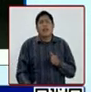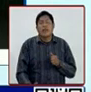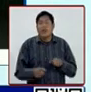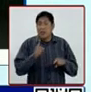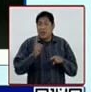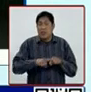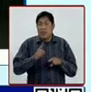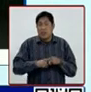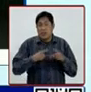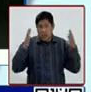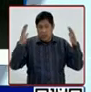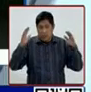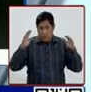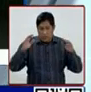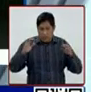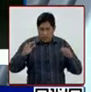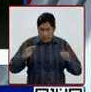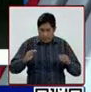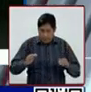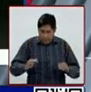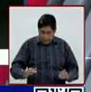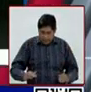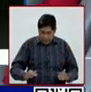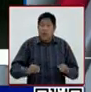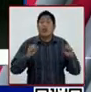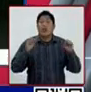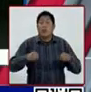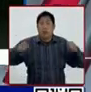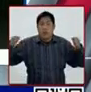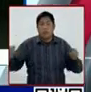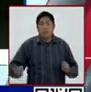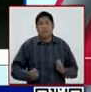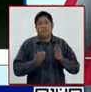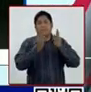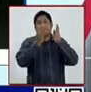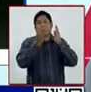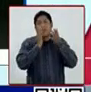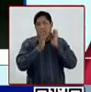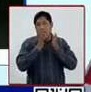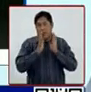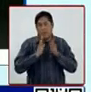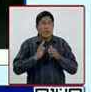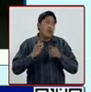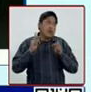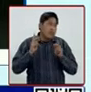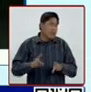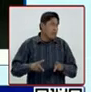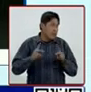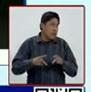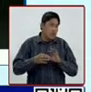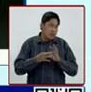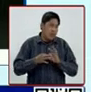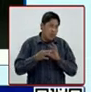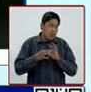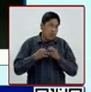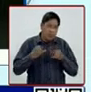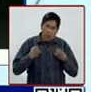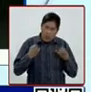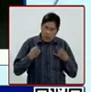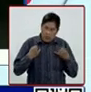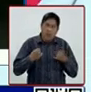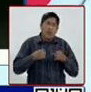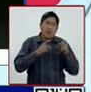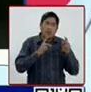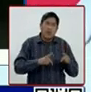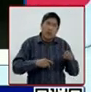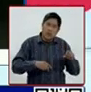del cese de hostilidades Rómulo calvo para que este diálogo con el gobierno se pueda entablar es decir las personas de la unión juvenil las